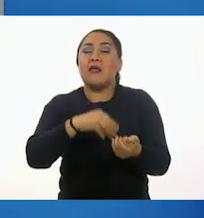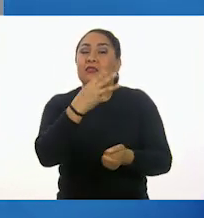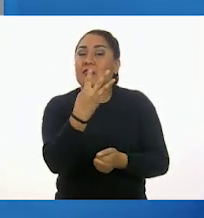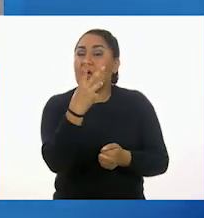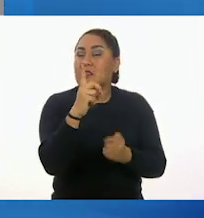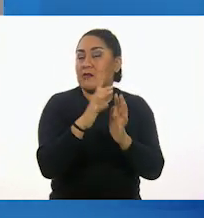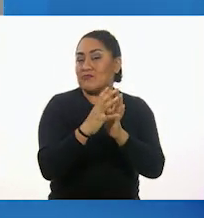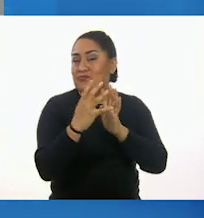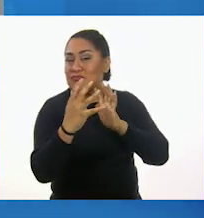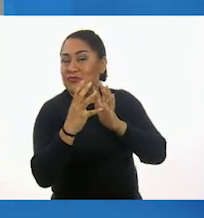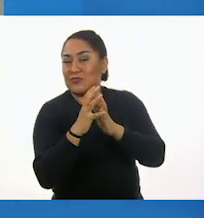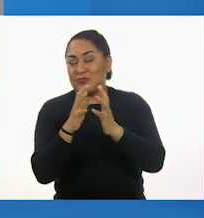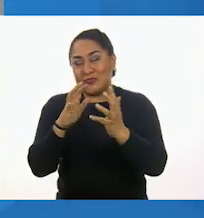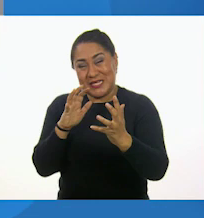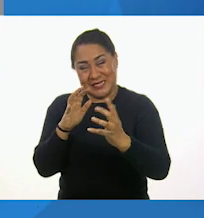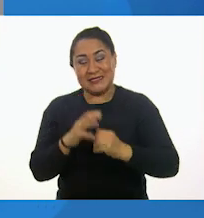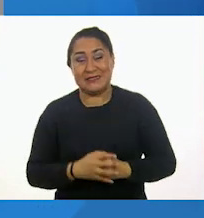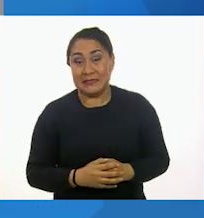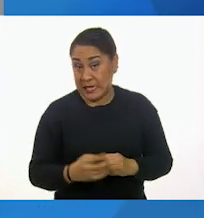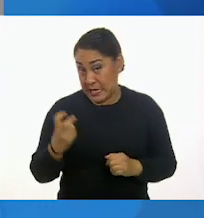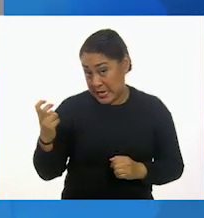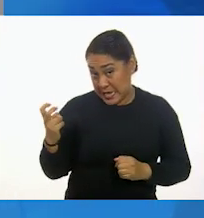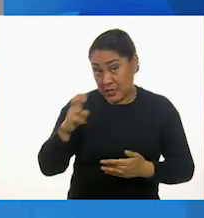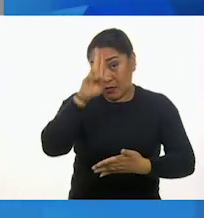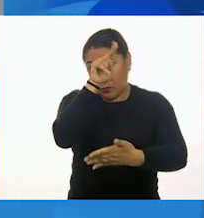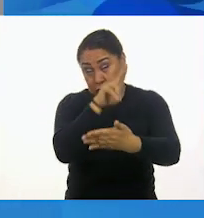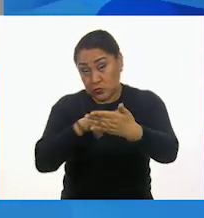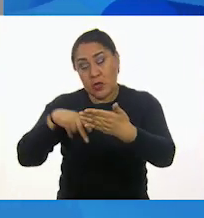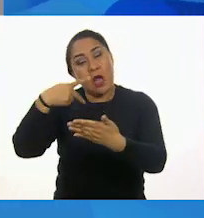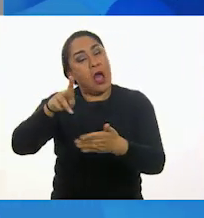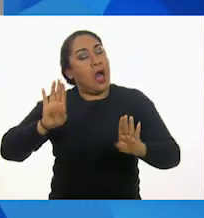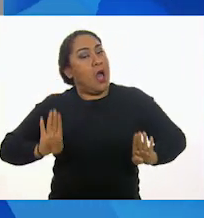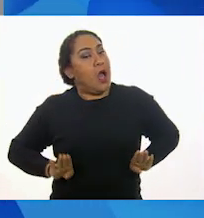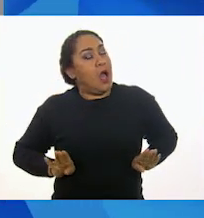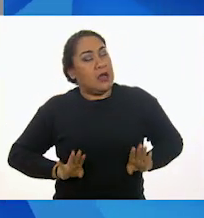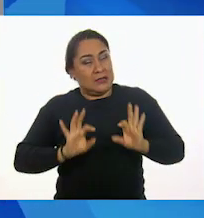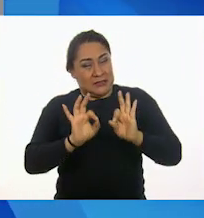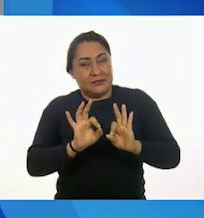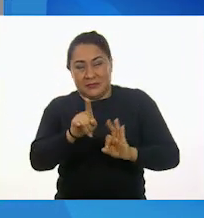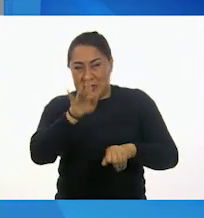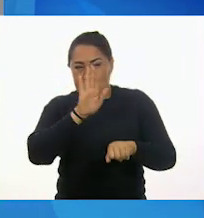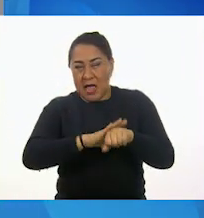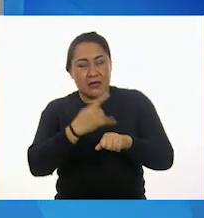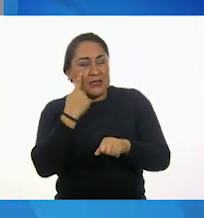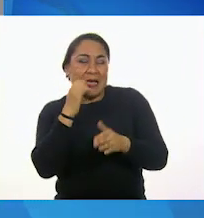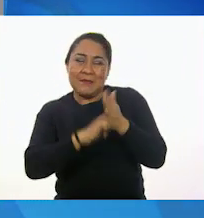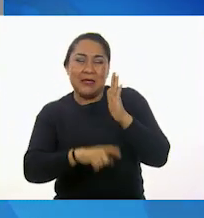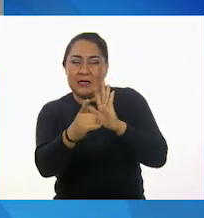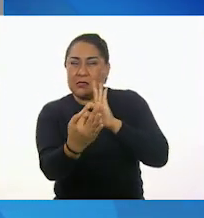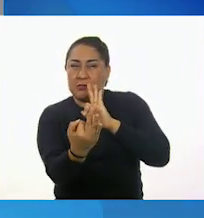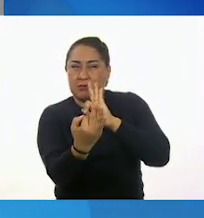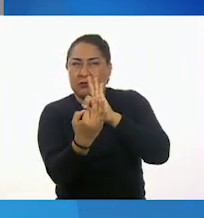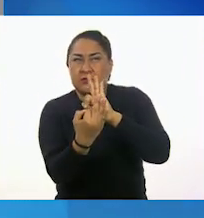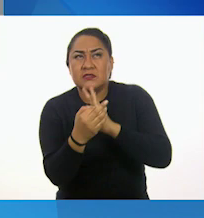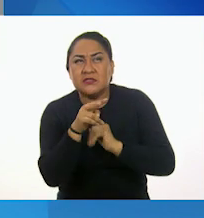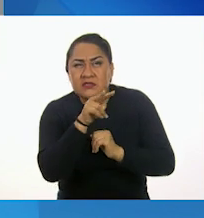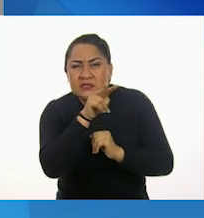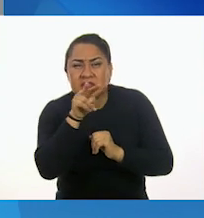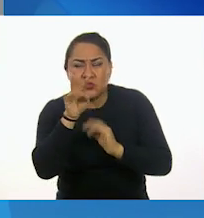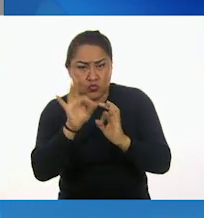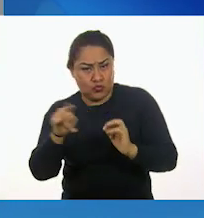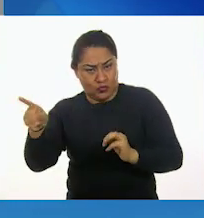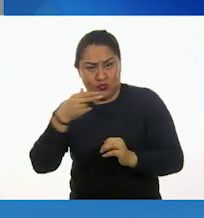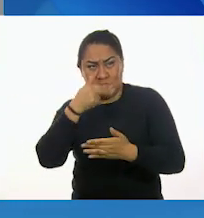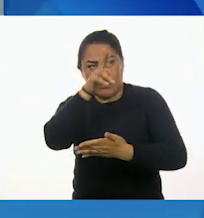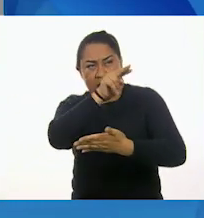sus pinturas o sus murales tienen esta textura, porque si tú te acercas realmente a ver una pintura de él,